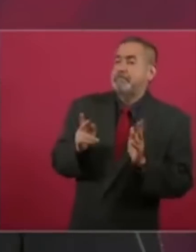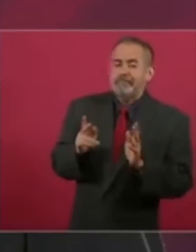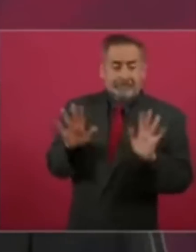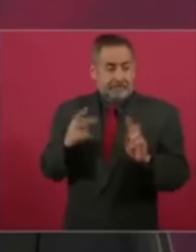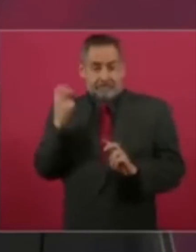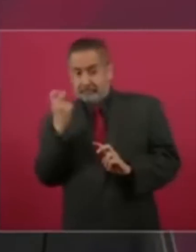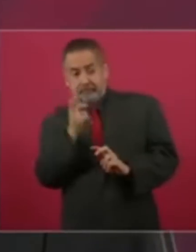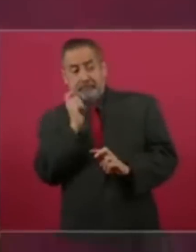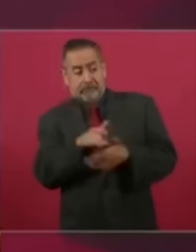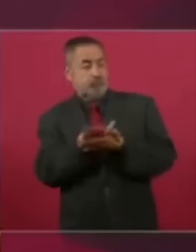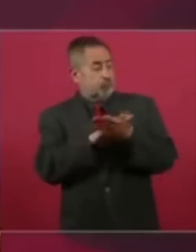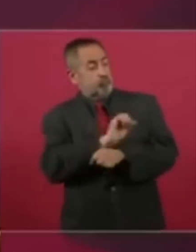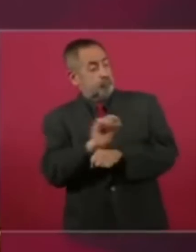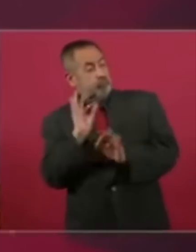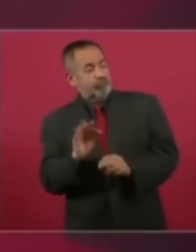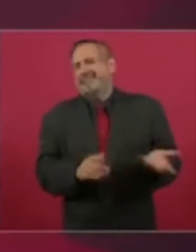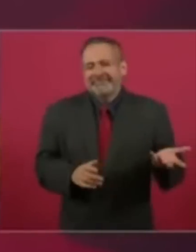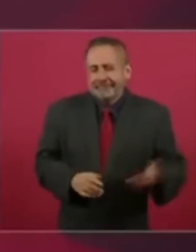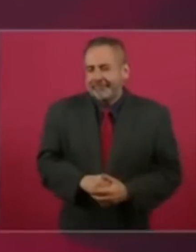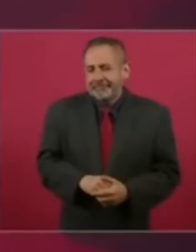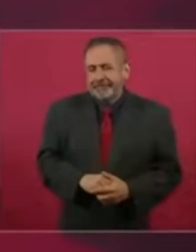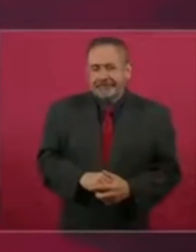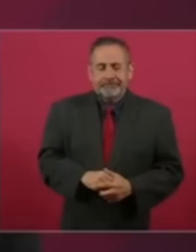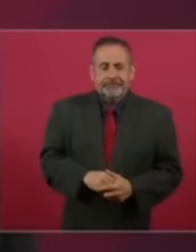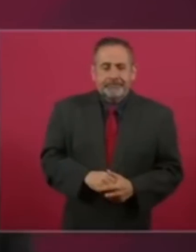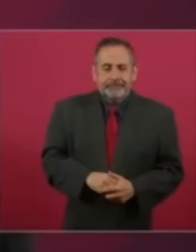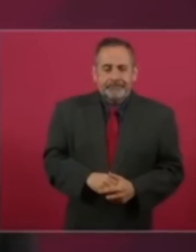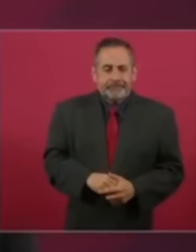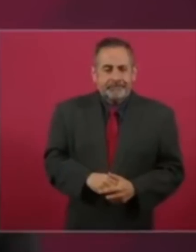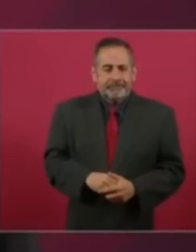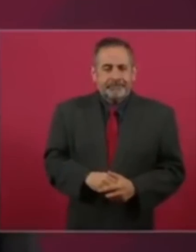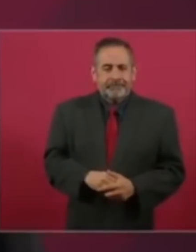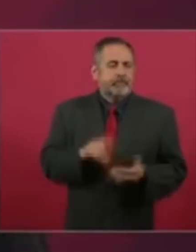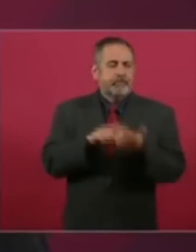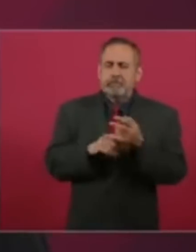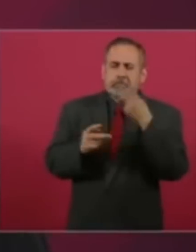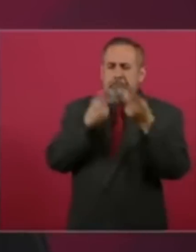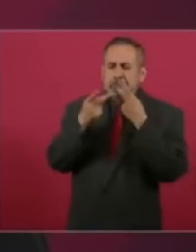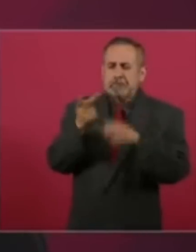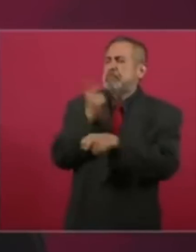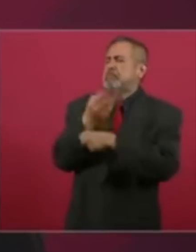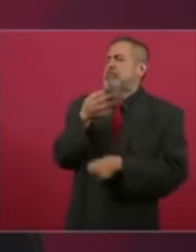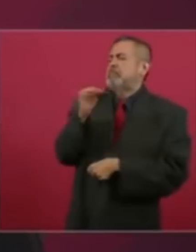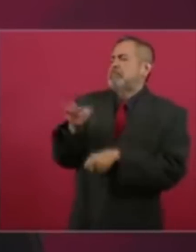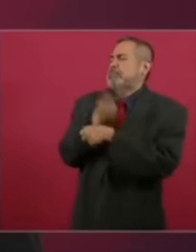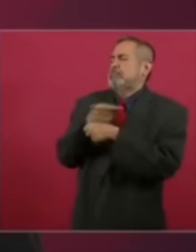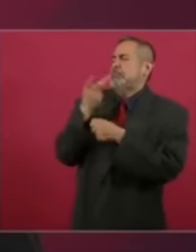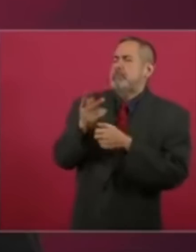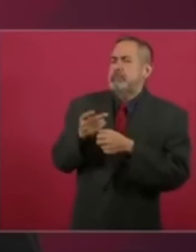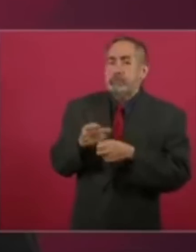ya, ¿no? O digo unas groserías.